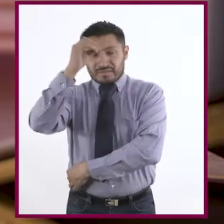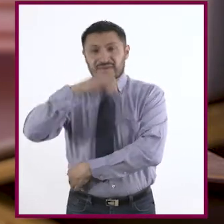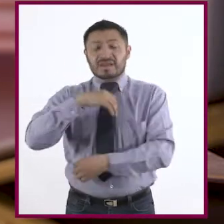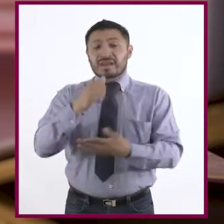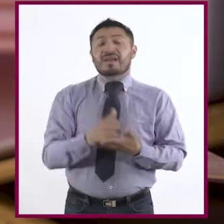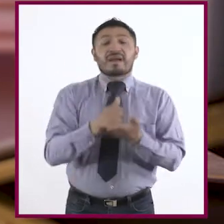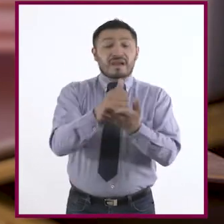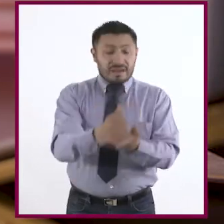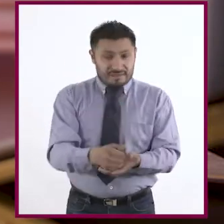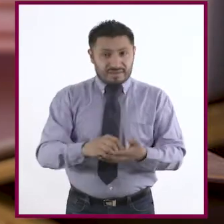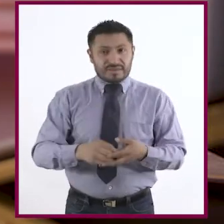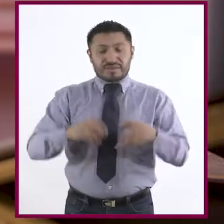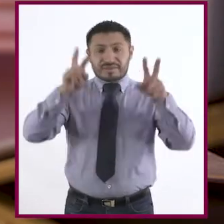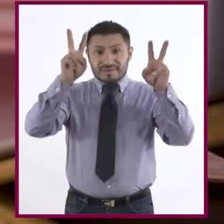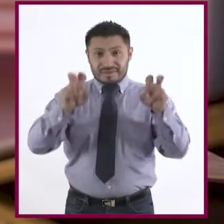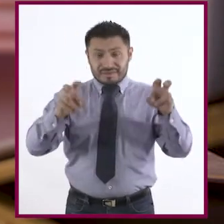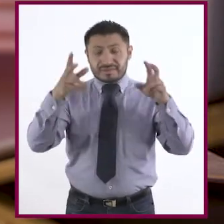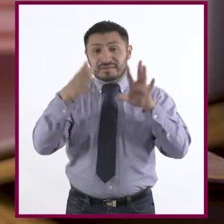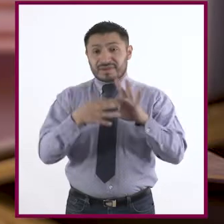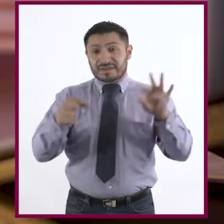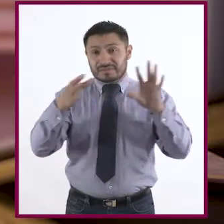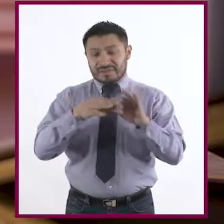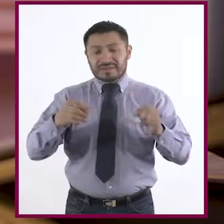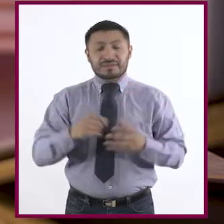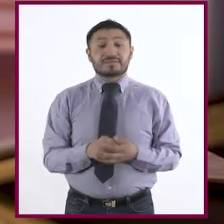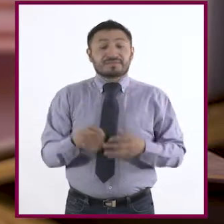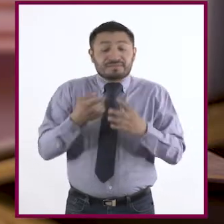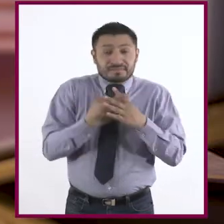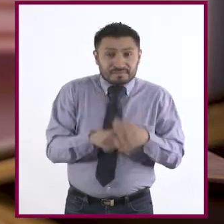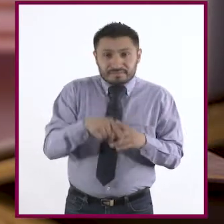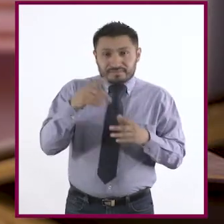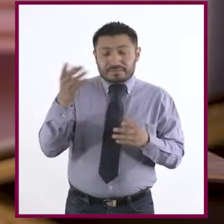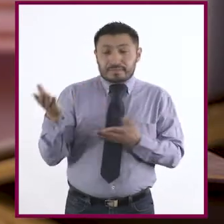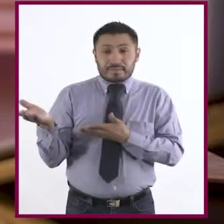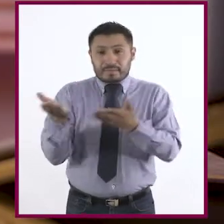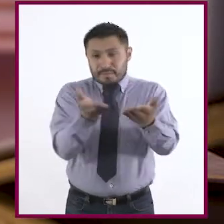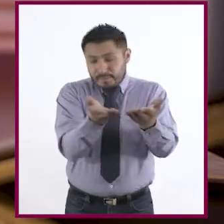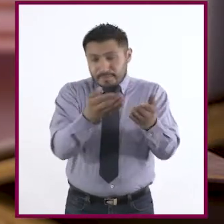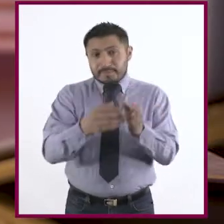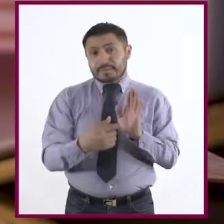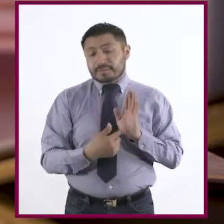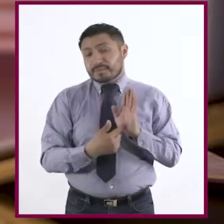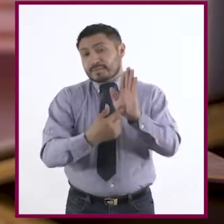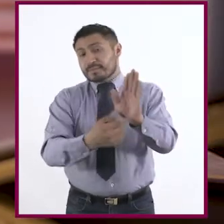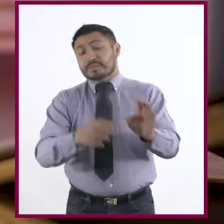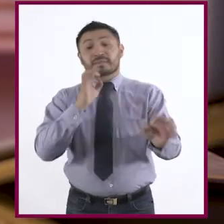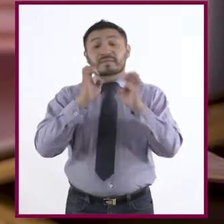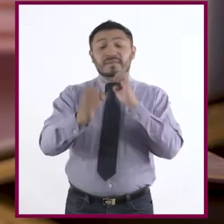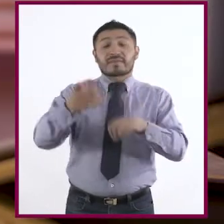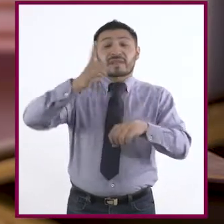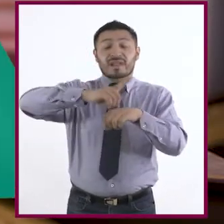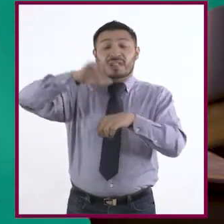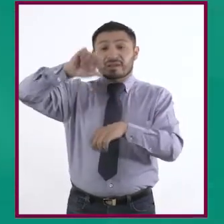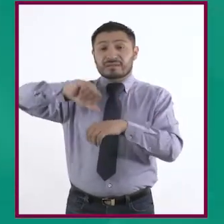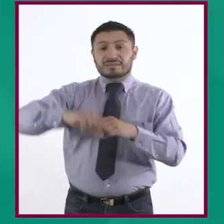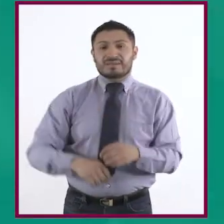el tema para digerirlo mejor. Y para abrir tema, me gustaría empezar por presentarles la primera parte de la entrevista del día de